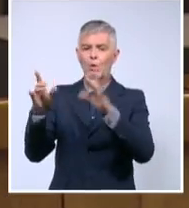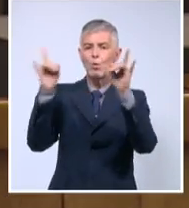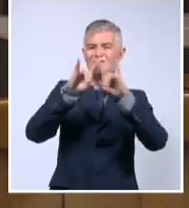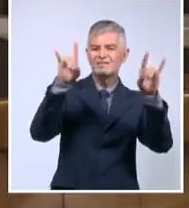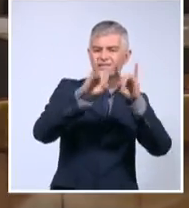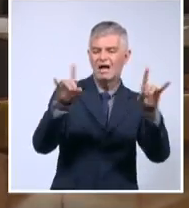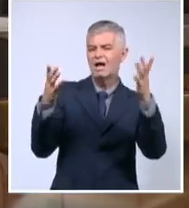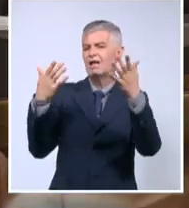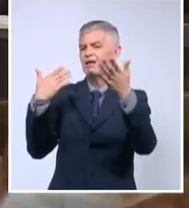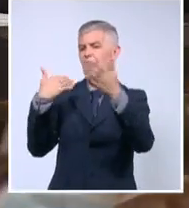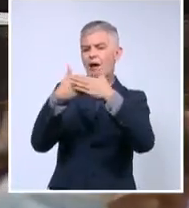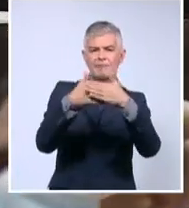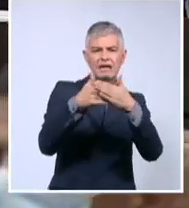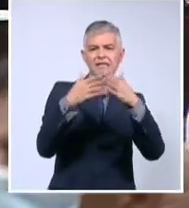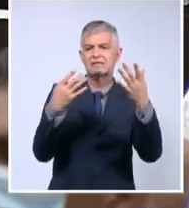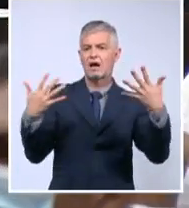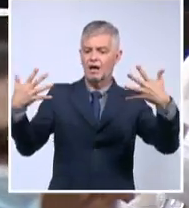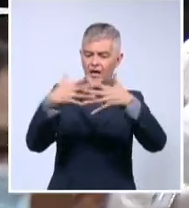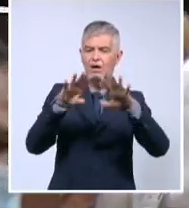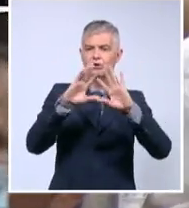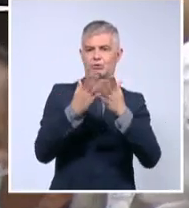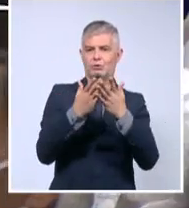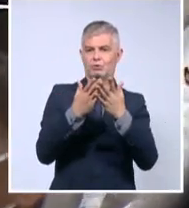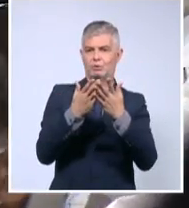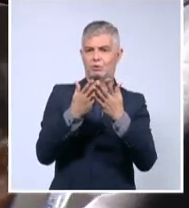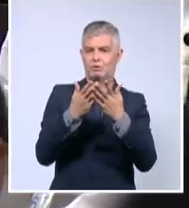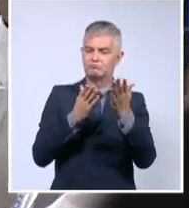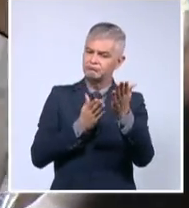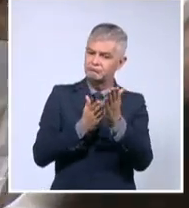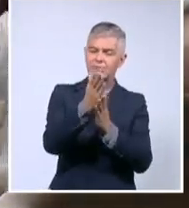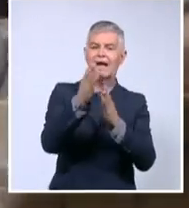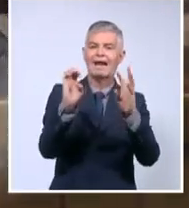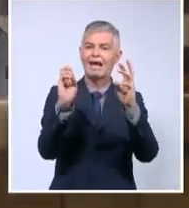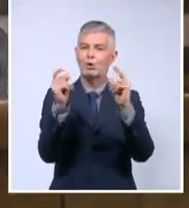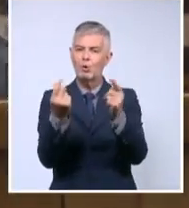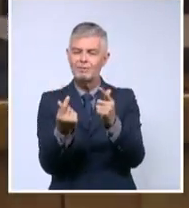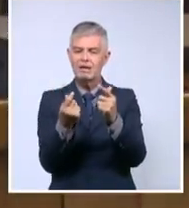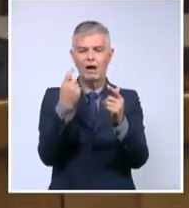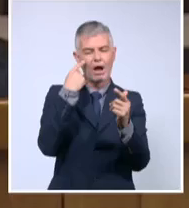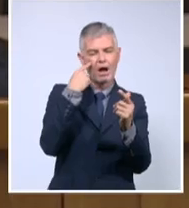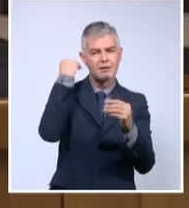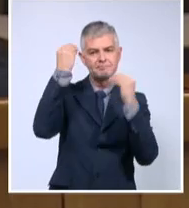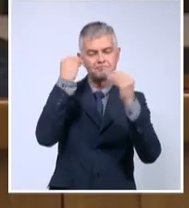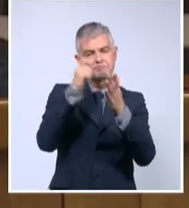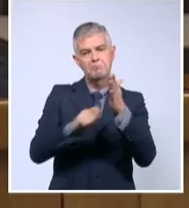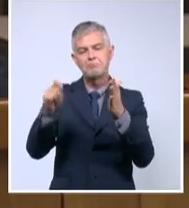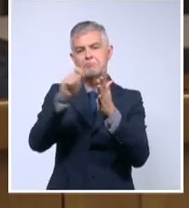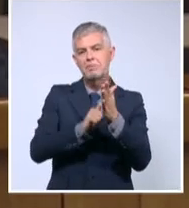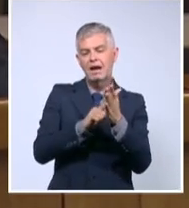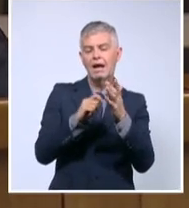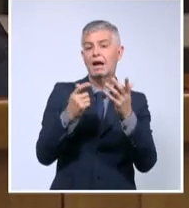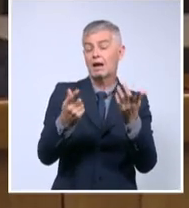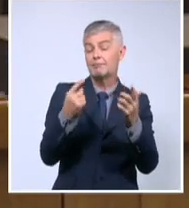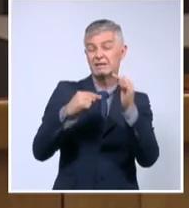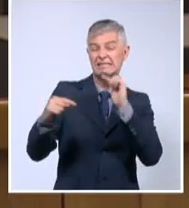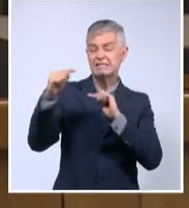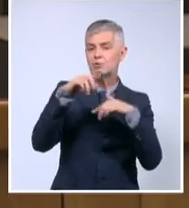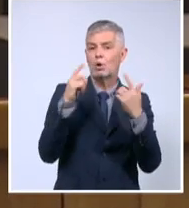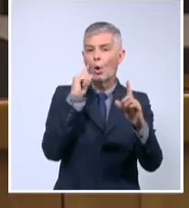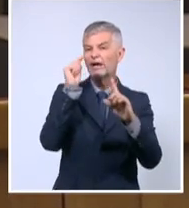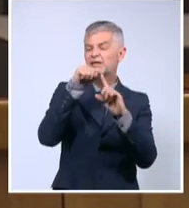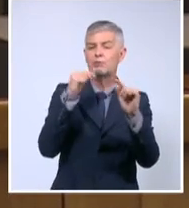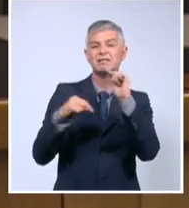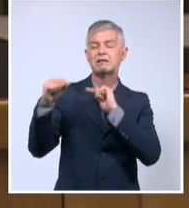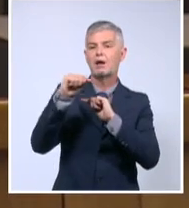empresas. La conducción de la economía se ha diseñado bajo el principio de asegurar como objetivos esenciales el acceso a